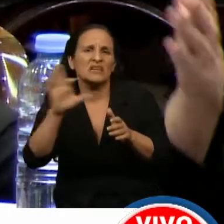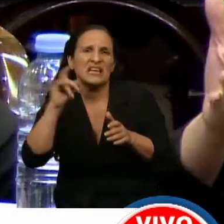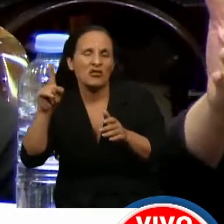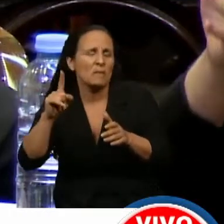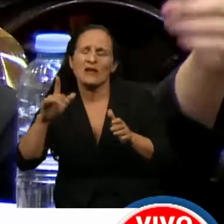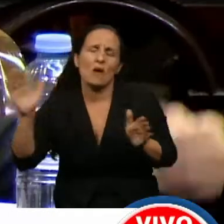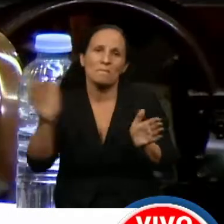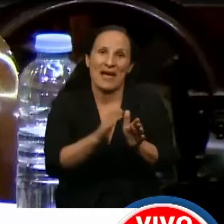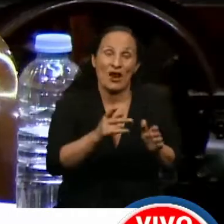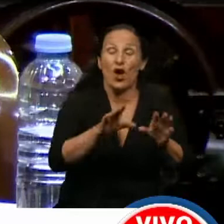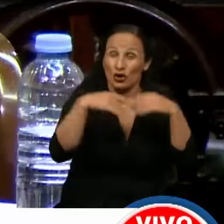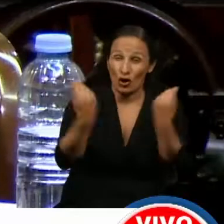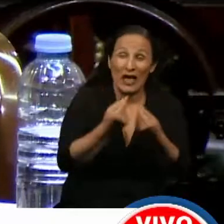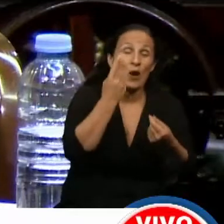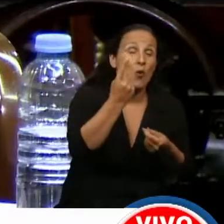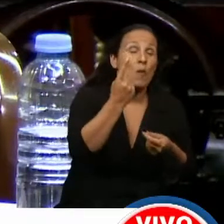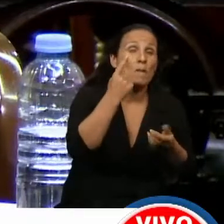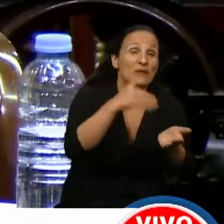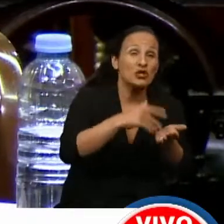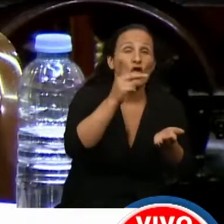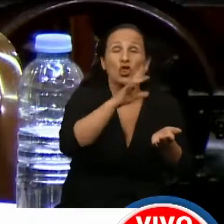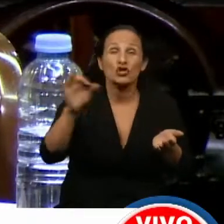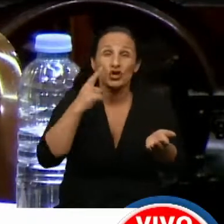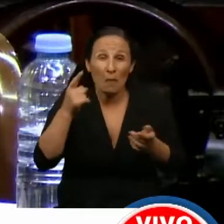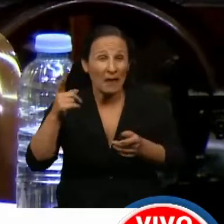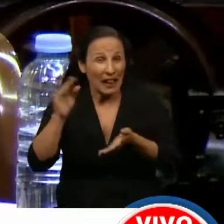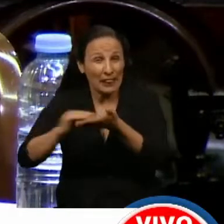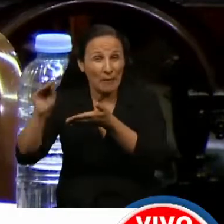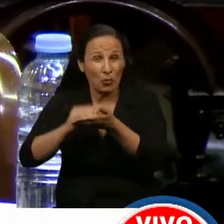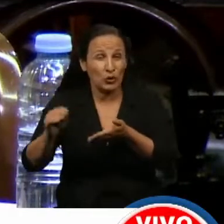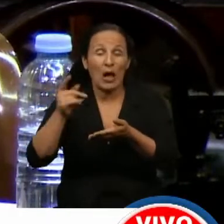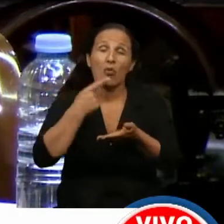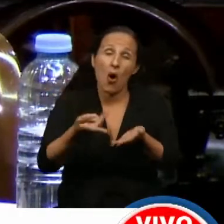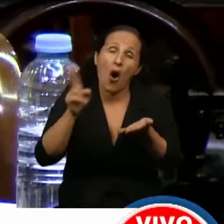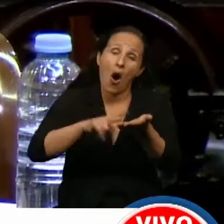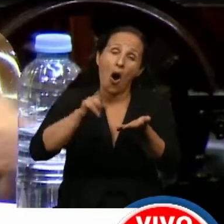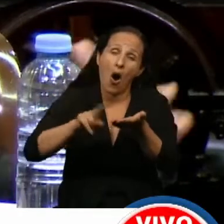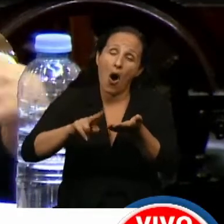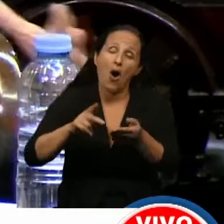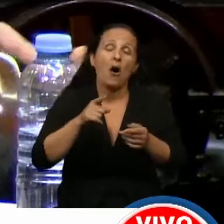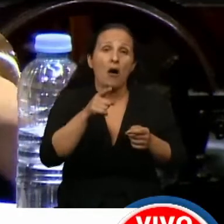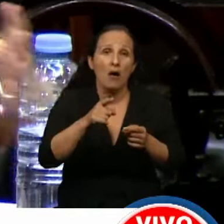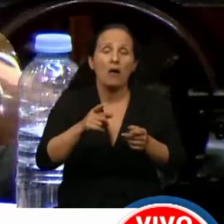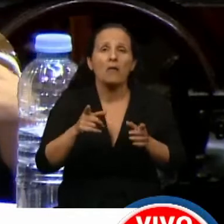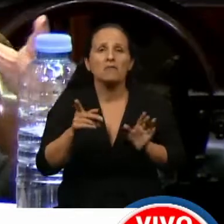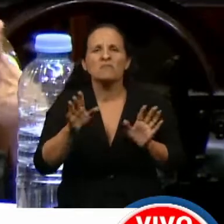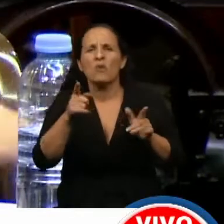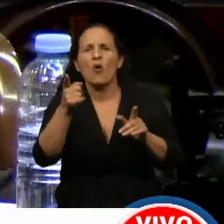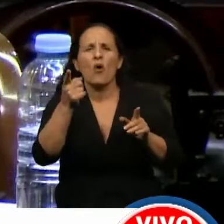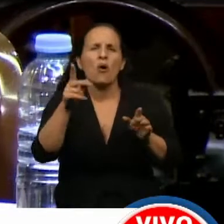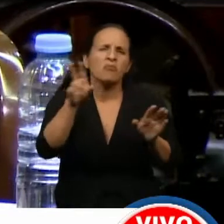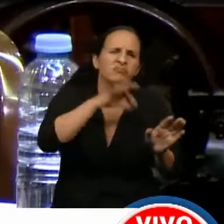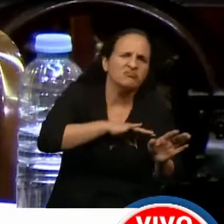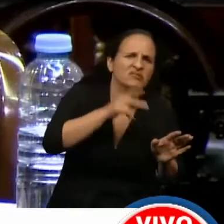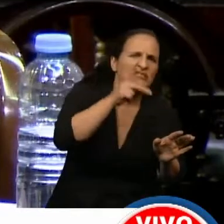este 1.200.000 que tantas veces se ha repetido durante esta sesión. Y si cobras entre 130